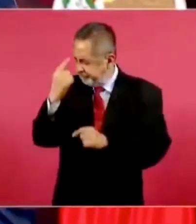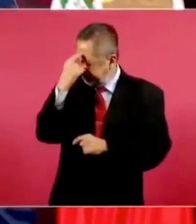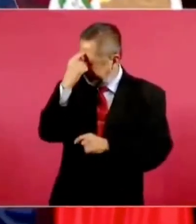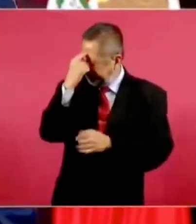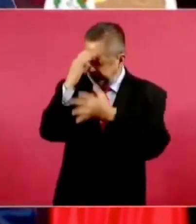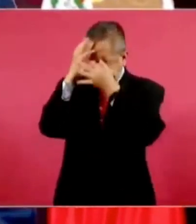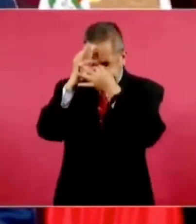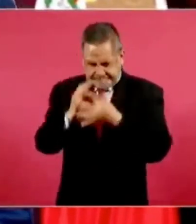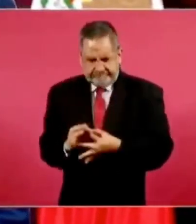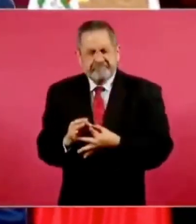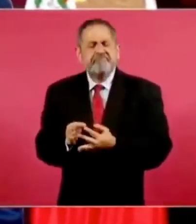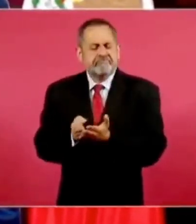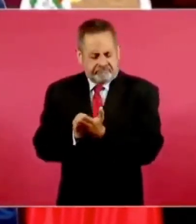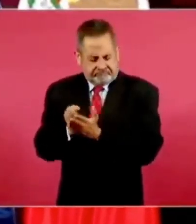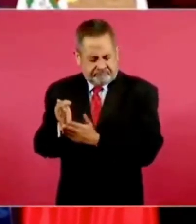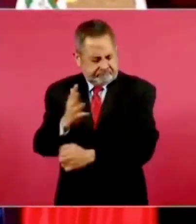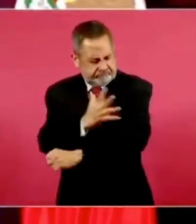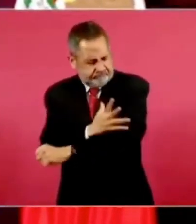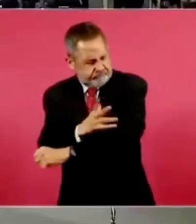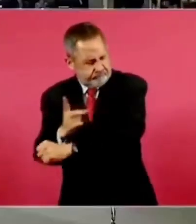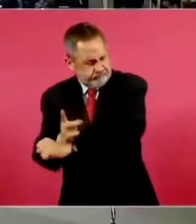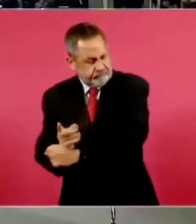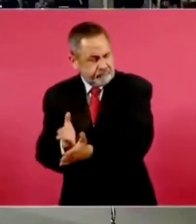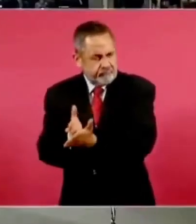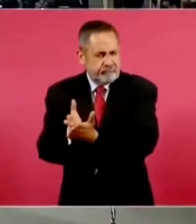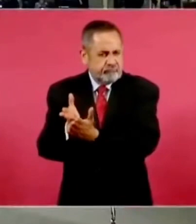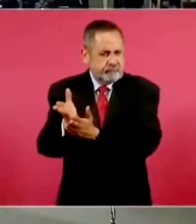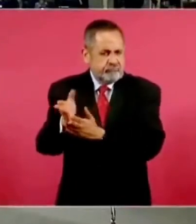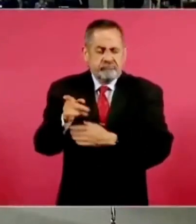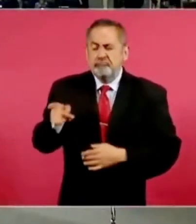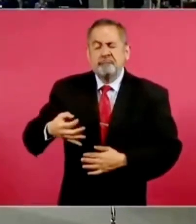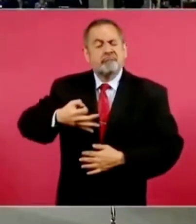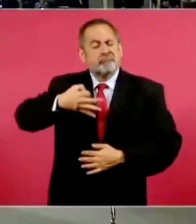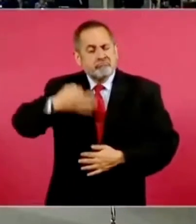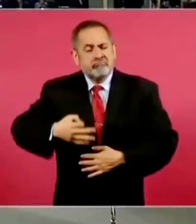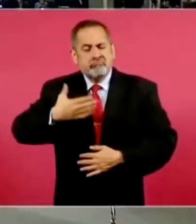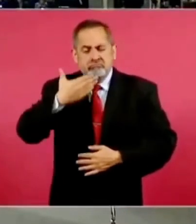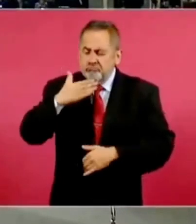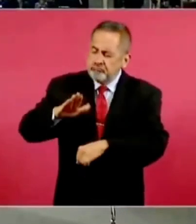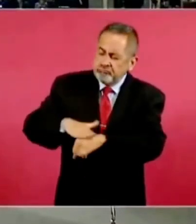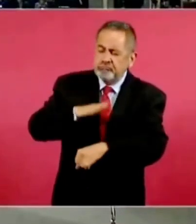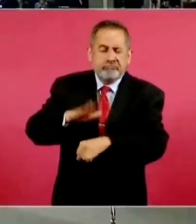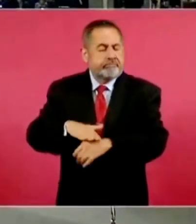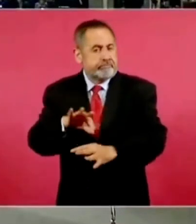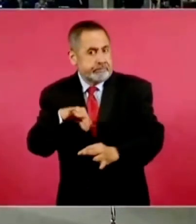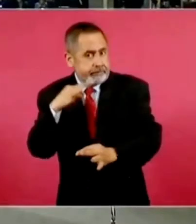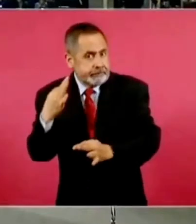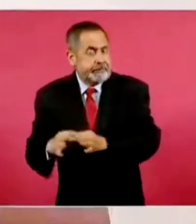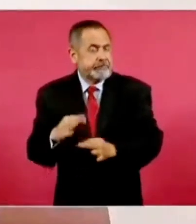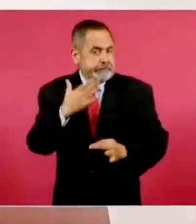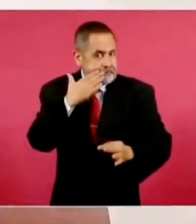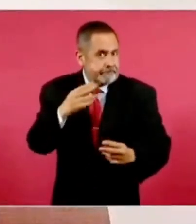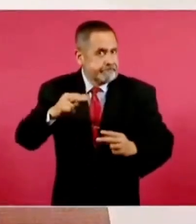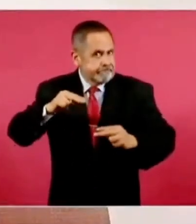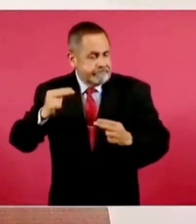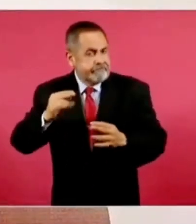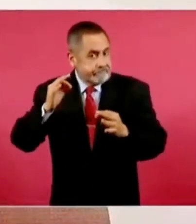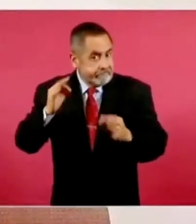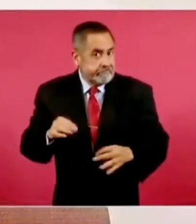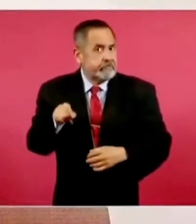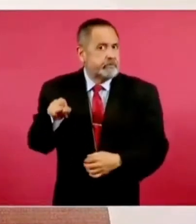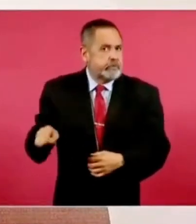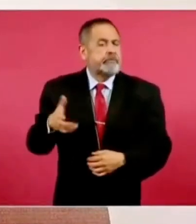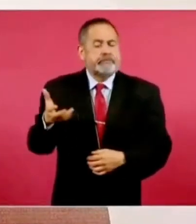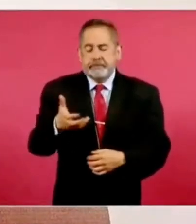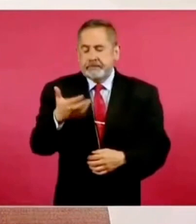principios y valores, había hecho lo correcto y lo que era necesario